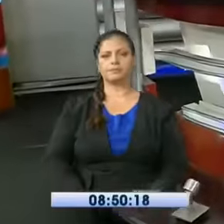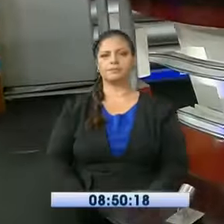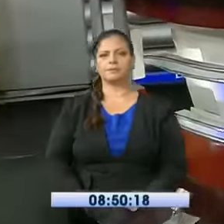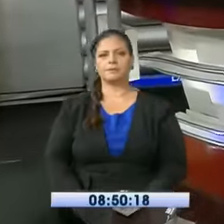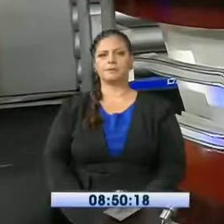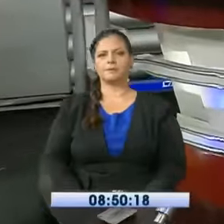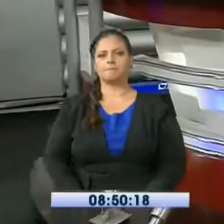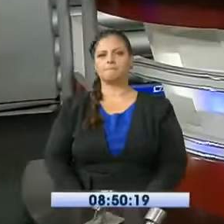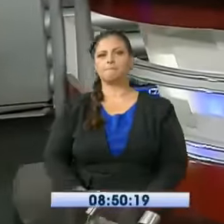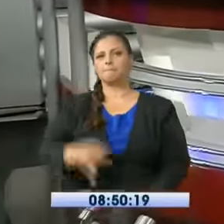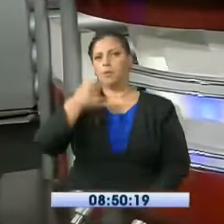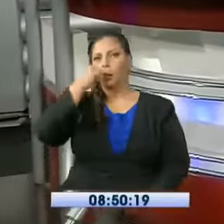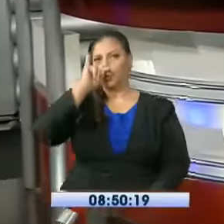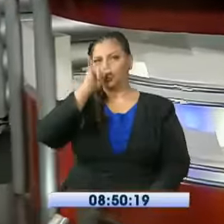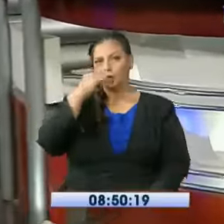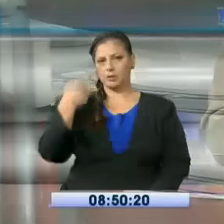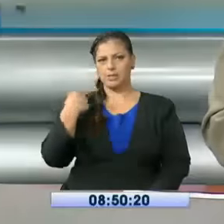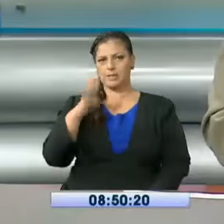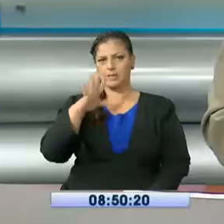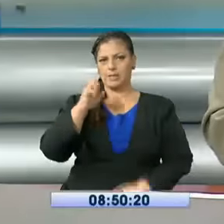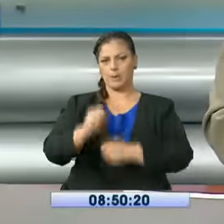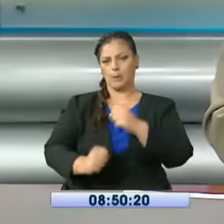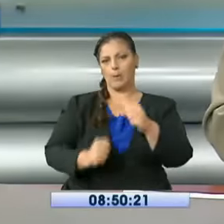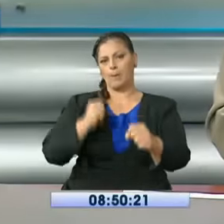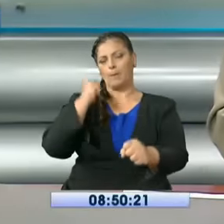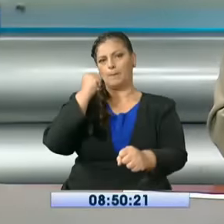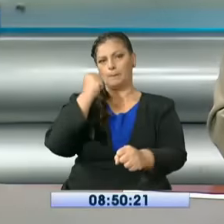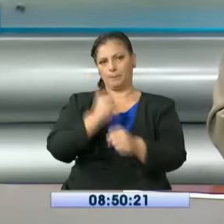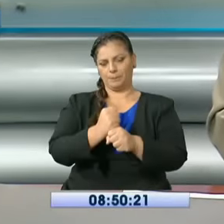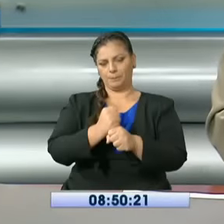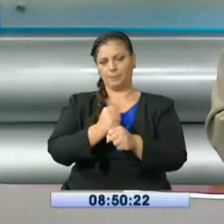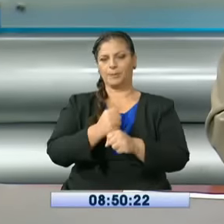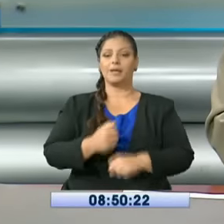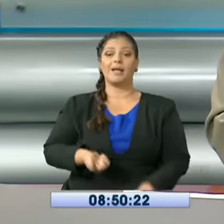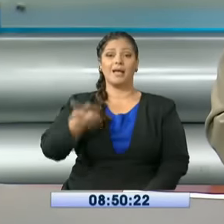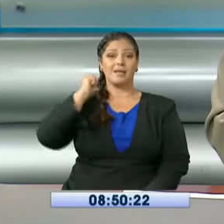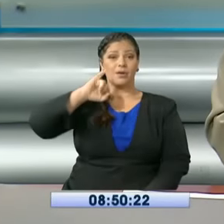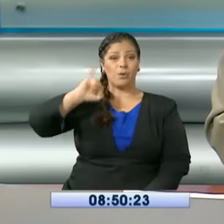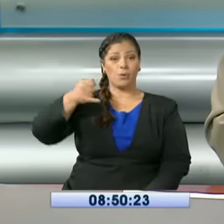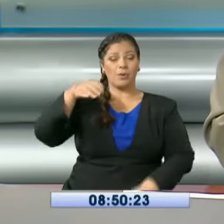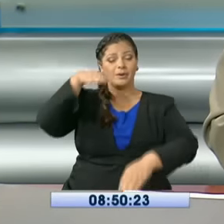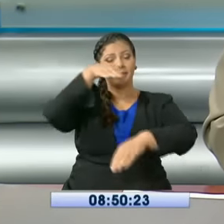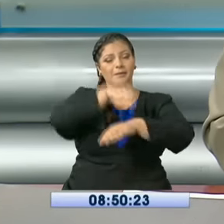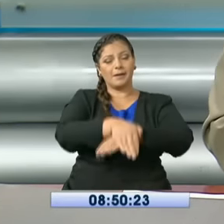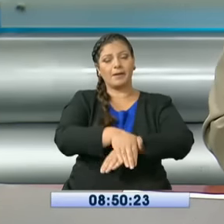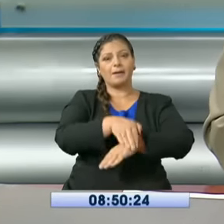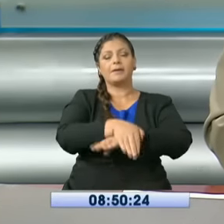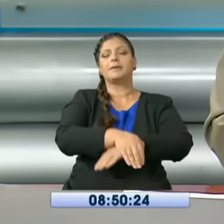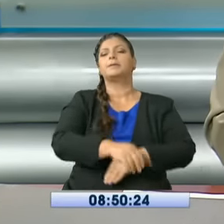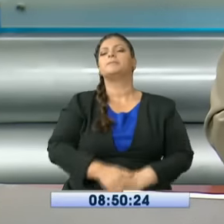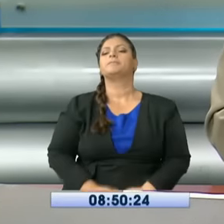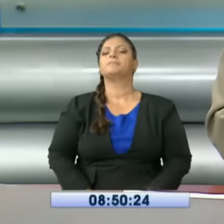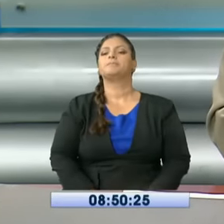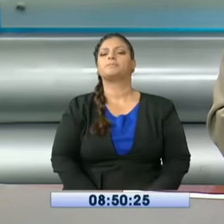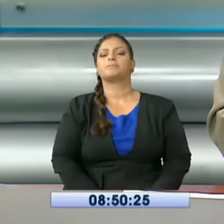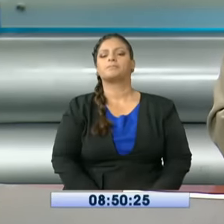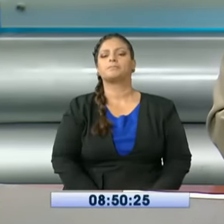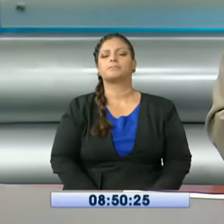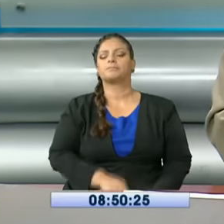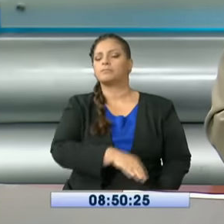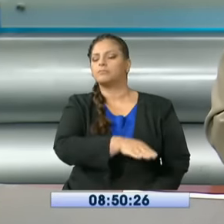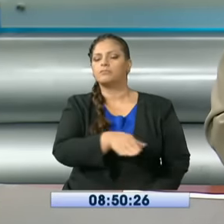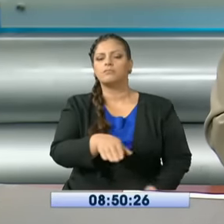Y un niño de aproximadamente 5 años de edad se ahogó la tarde de este jueves tras caer a un estanque en la cooperativa Nueva